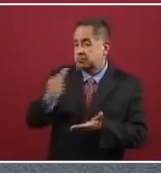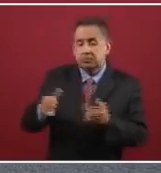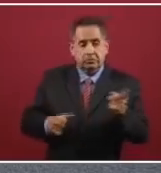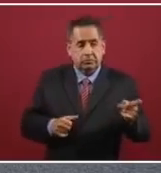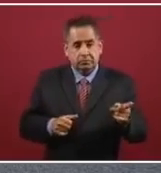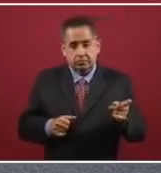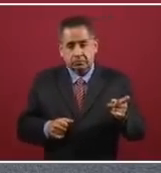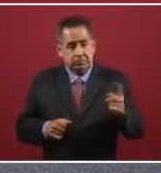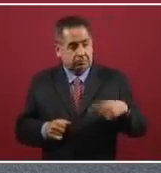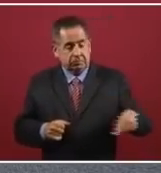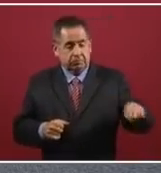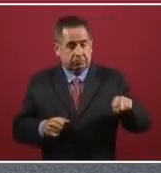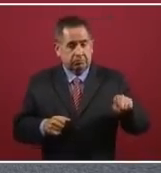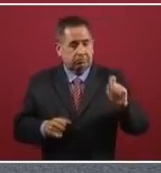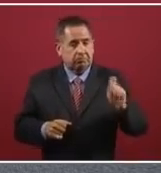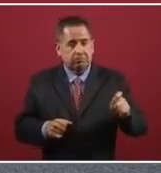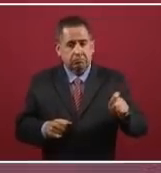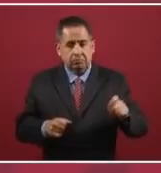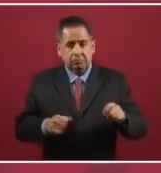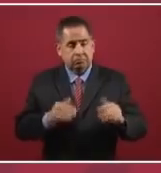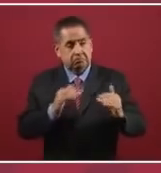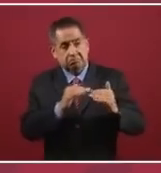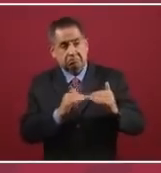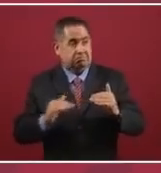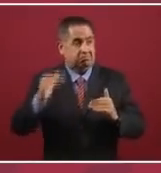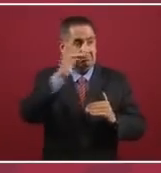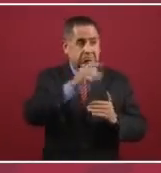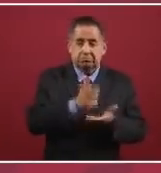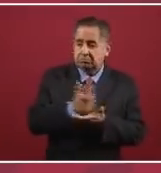los de mero arriba